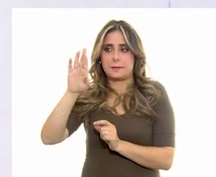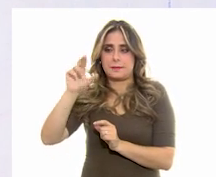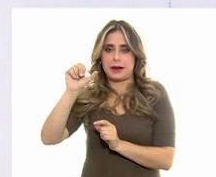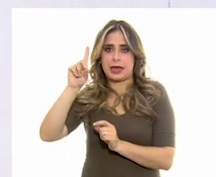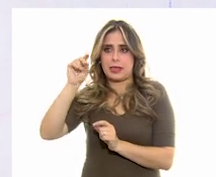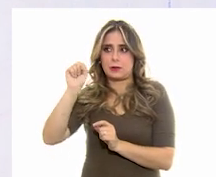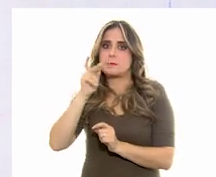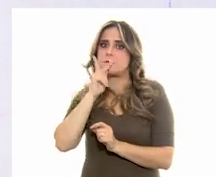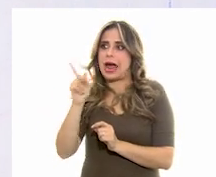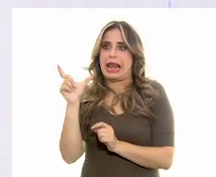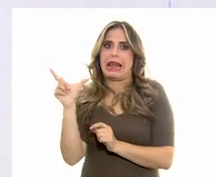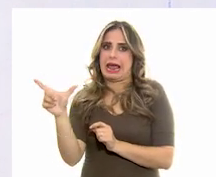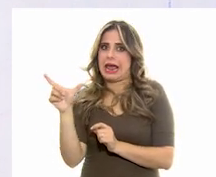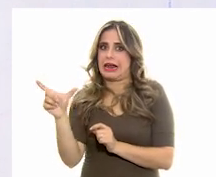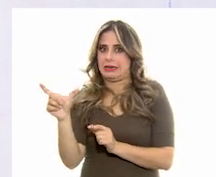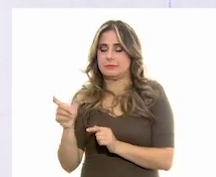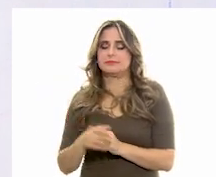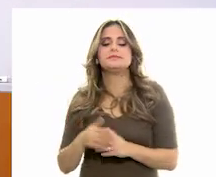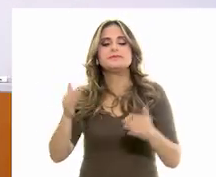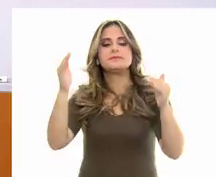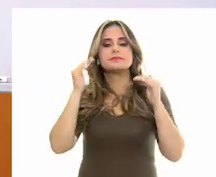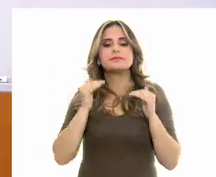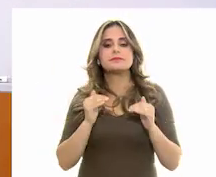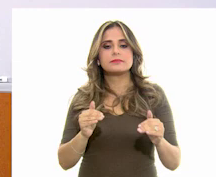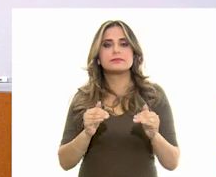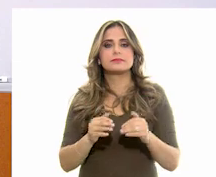Invertebrados. Y luego dice